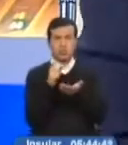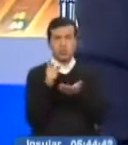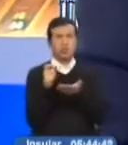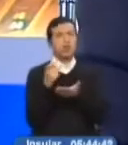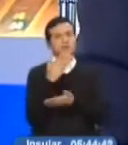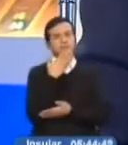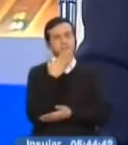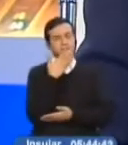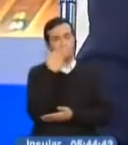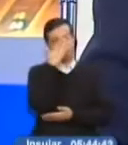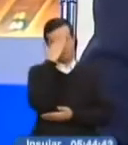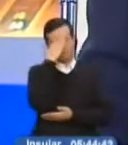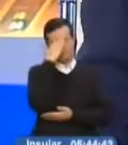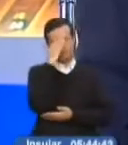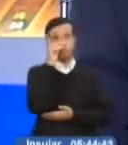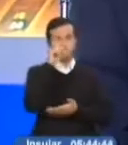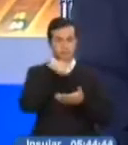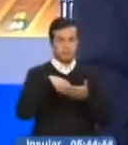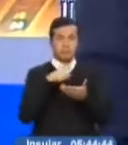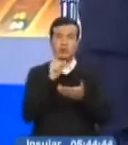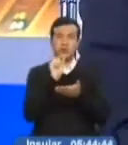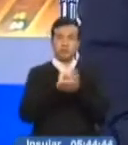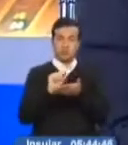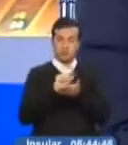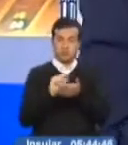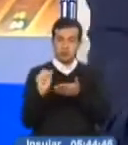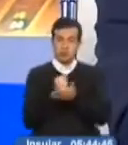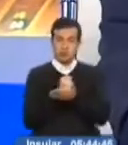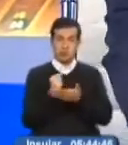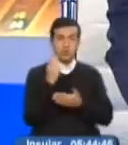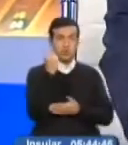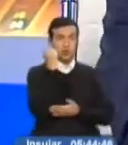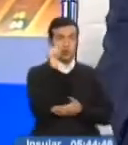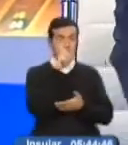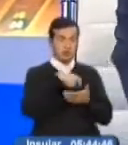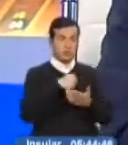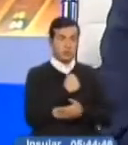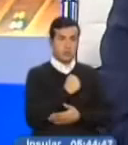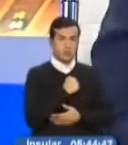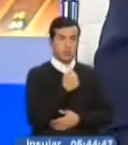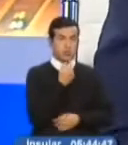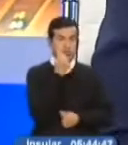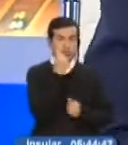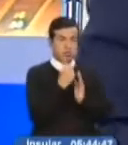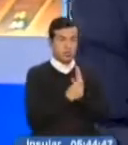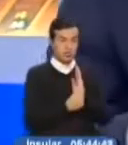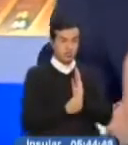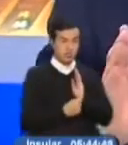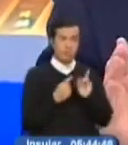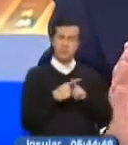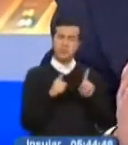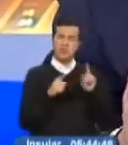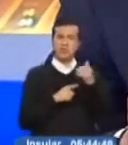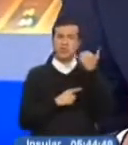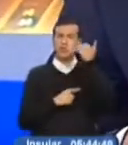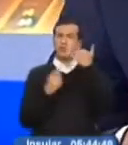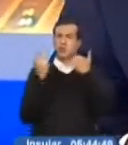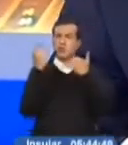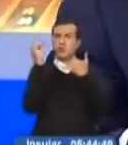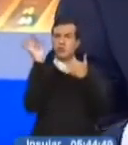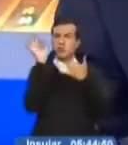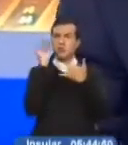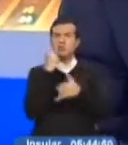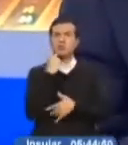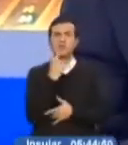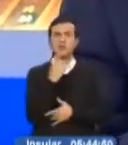claro. La tarjeta de crédito es un crédito del emisor y la tarjeta de débito es con cargo a la cuenta que tenga el cliente. Pero en el dinero electrónico se